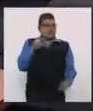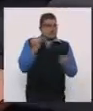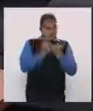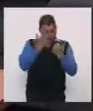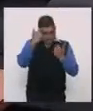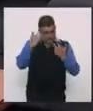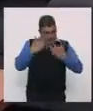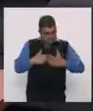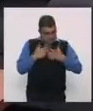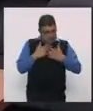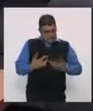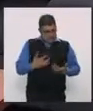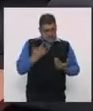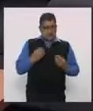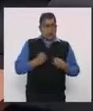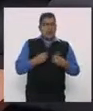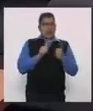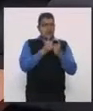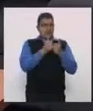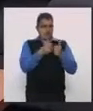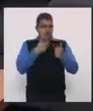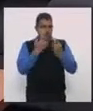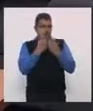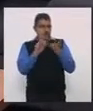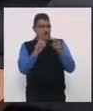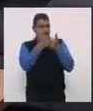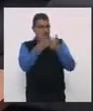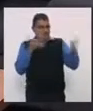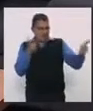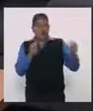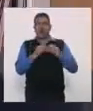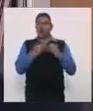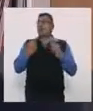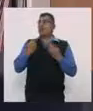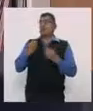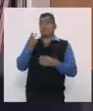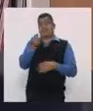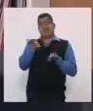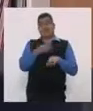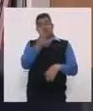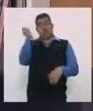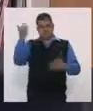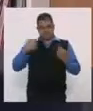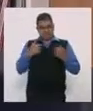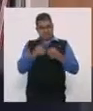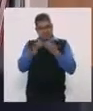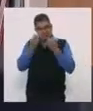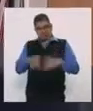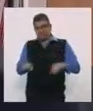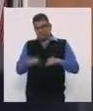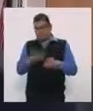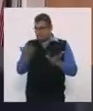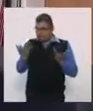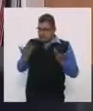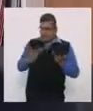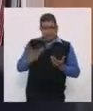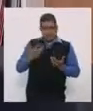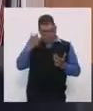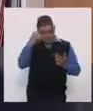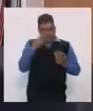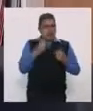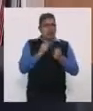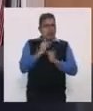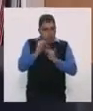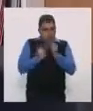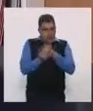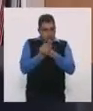procesar una separación o la pérdida de un trabajo no nos costaría quizá tanto trabajo si nos hacemos desde el principio de estas